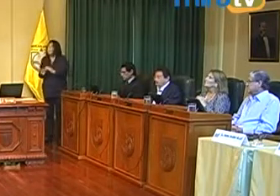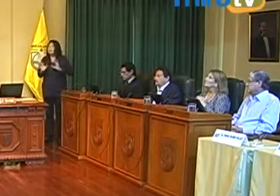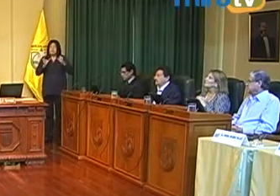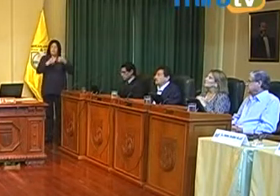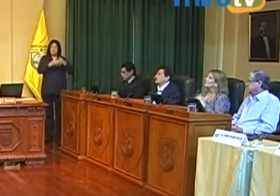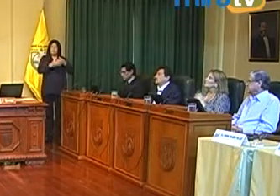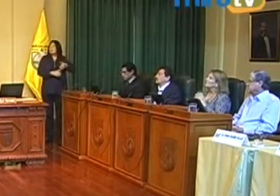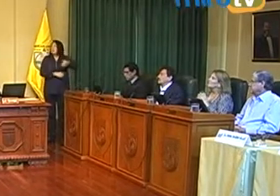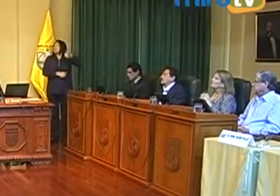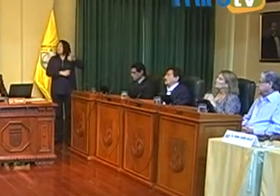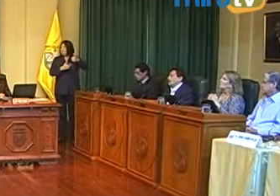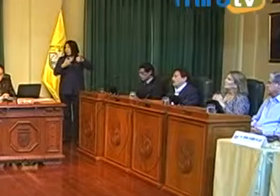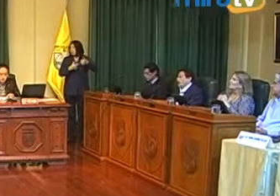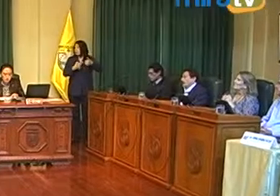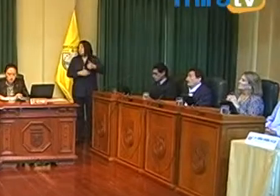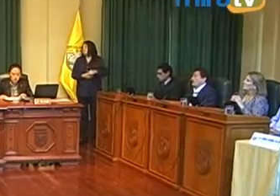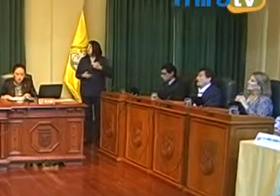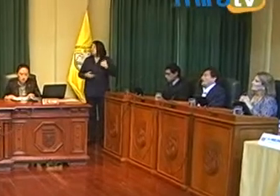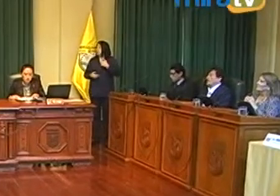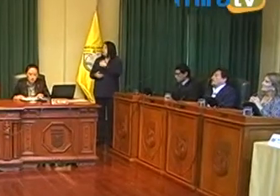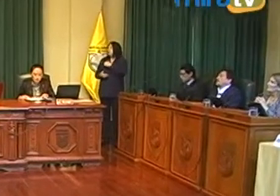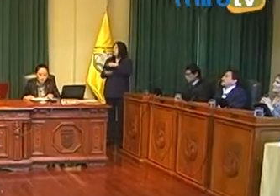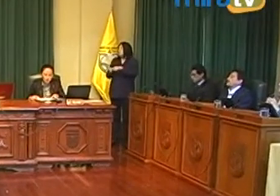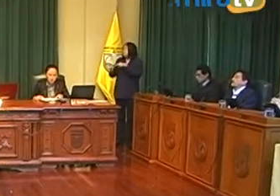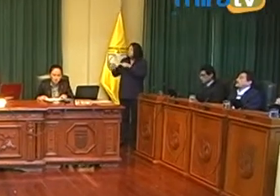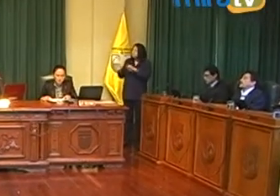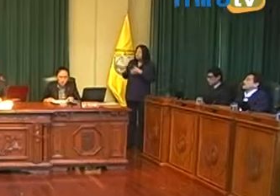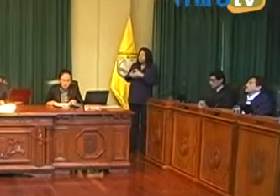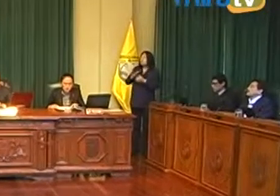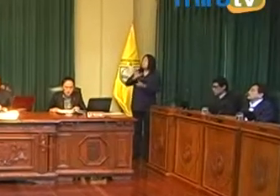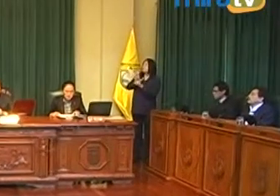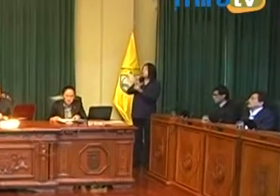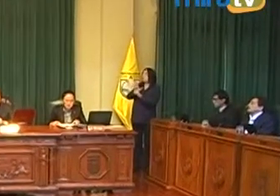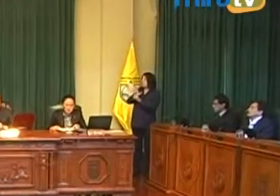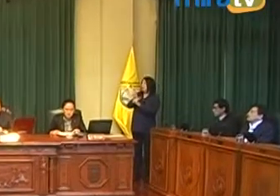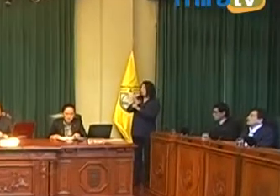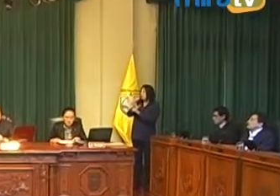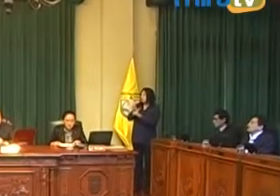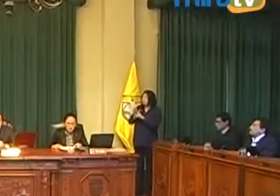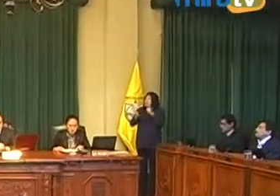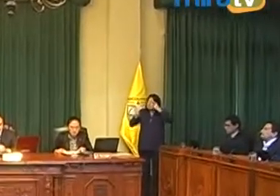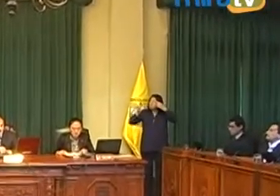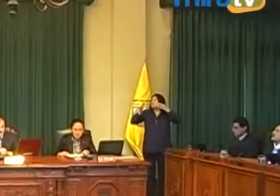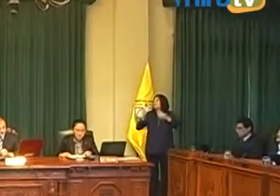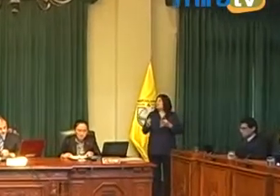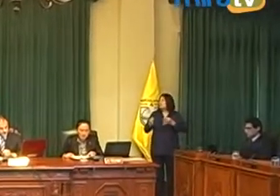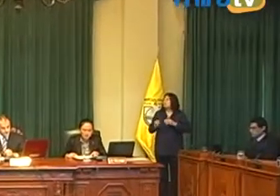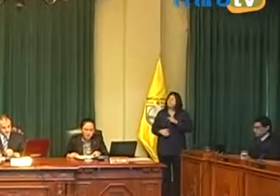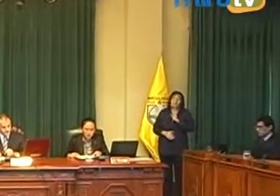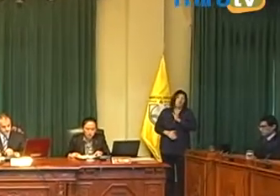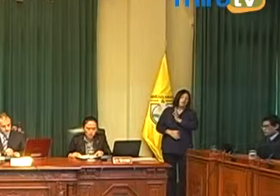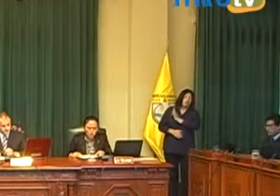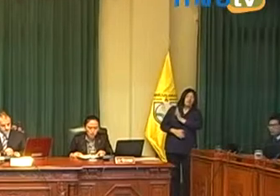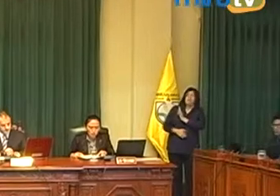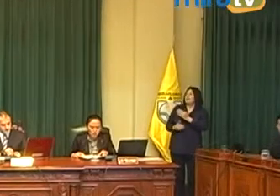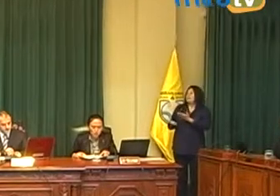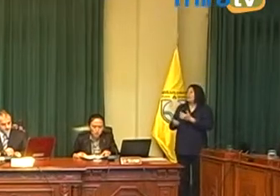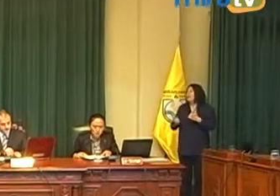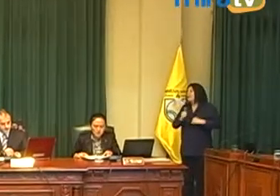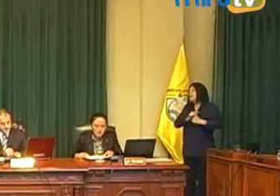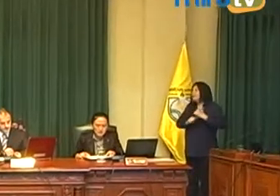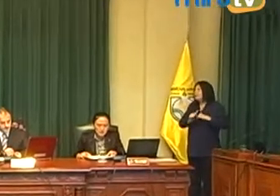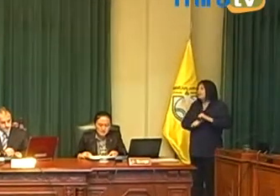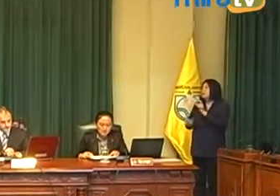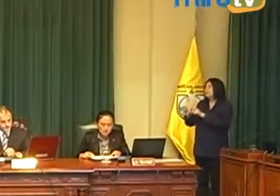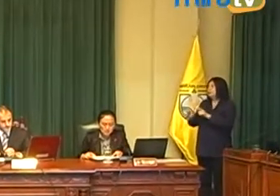Consejo Directivo por creer en nosotros y sumarse a nuestro grupo de voluntarios que han decidido no ser indiferentes ante el dolor